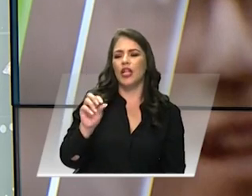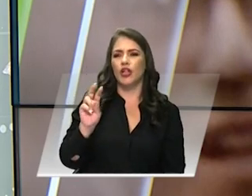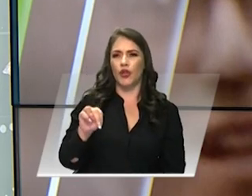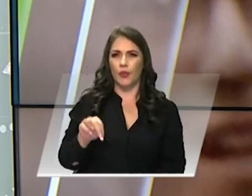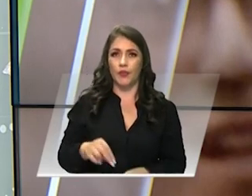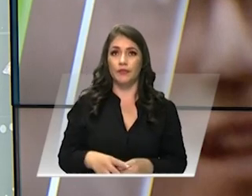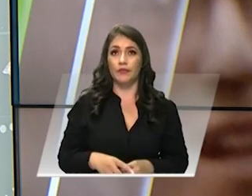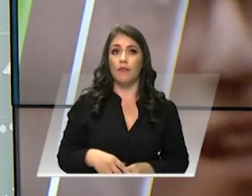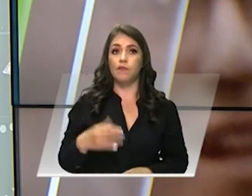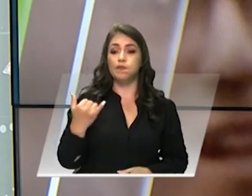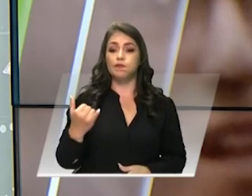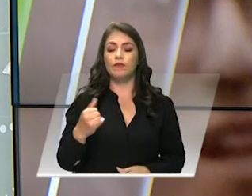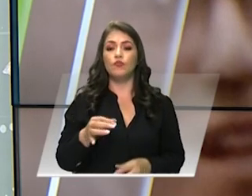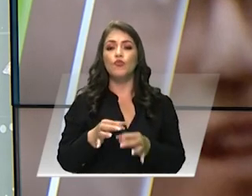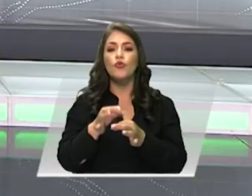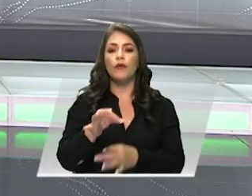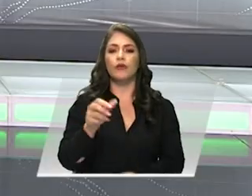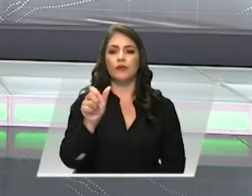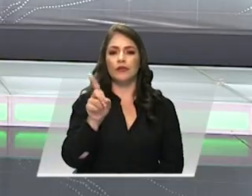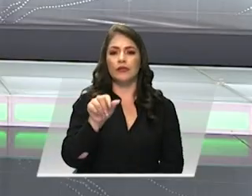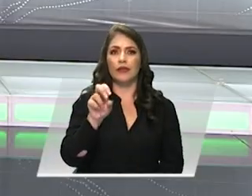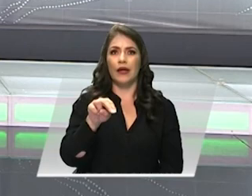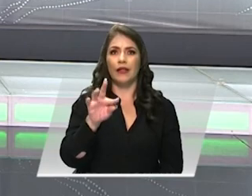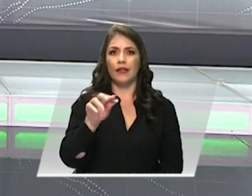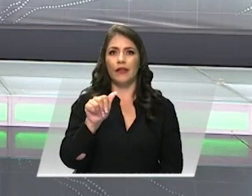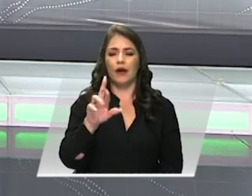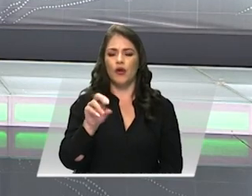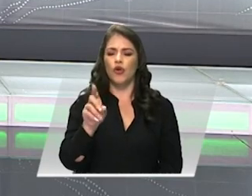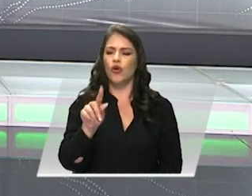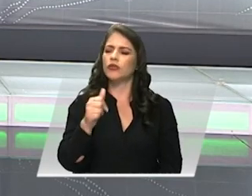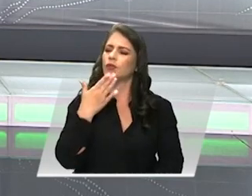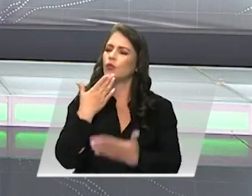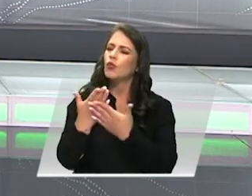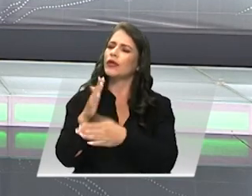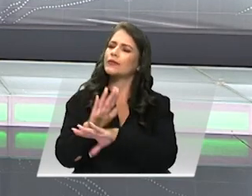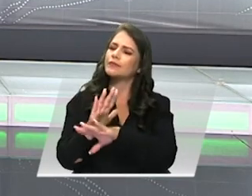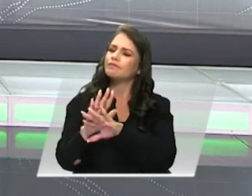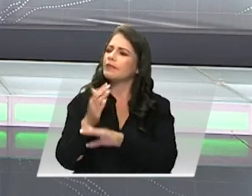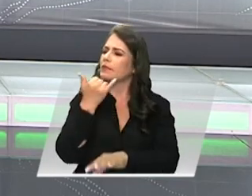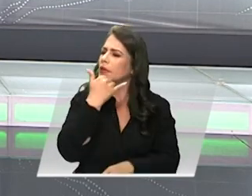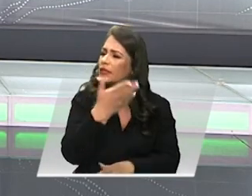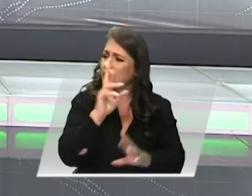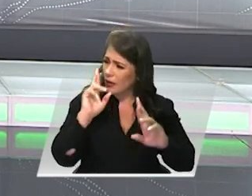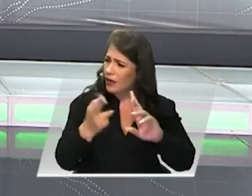quien se encuentra en Santa Rosa de Osos. Milton, buenas tardes. ¿Qué le falta a Monseñor Builes para ser beato?